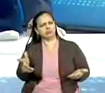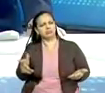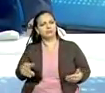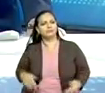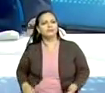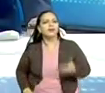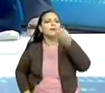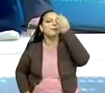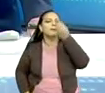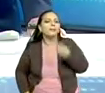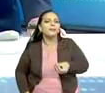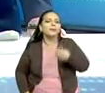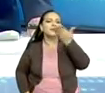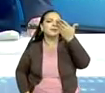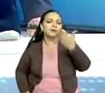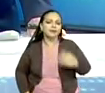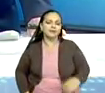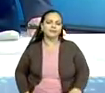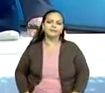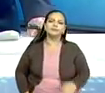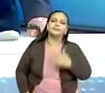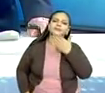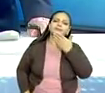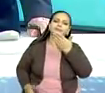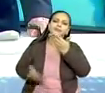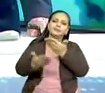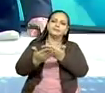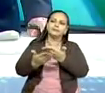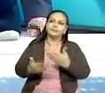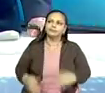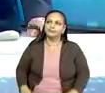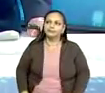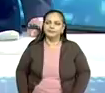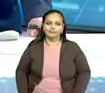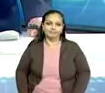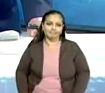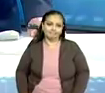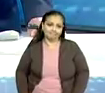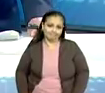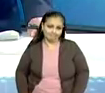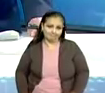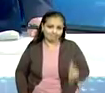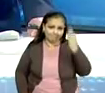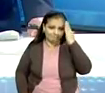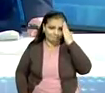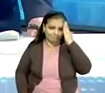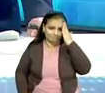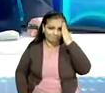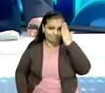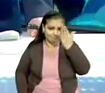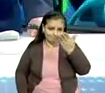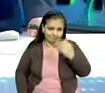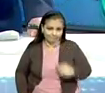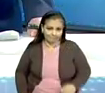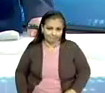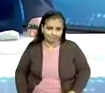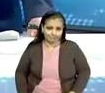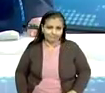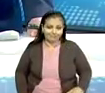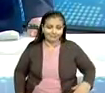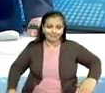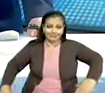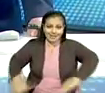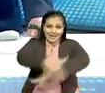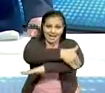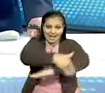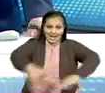Buenos días, gracias por la información. Bueno, ahí está, ¿dónde van a parar los cables? Pues una parte, por lo menos. De los cables que